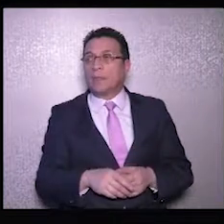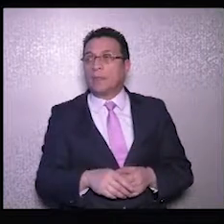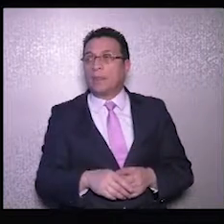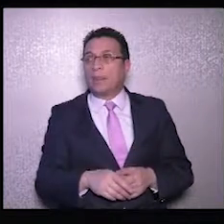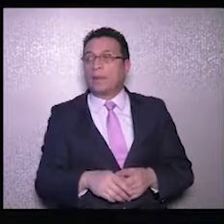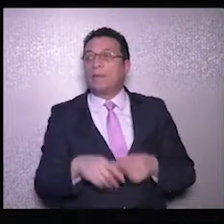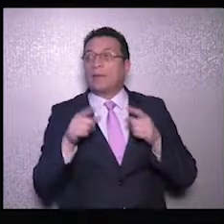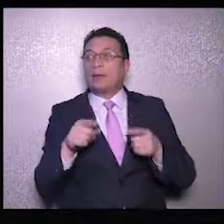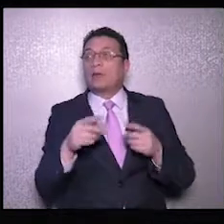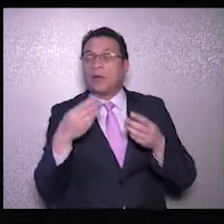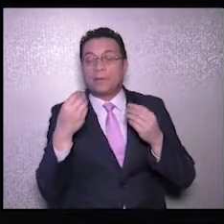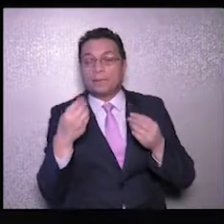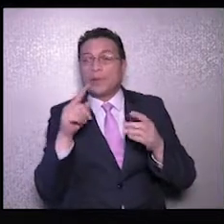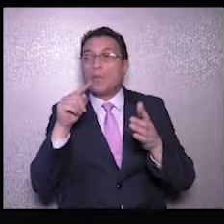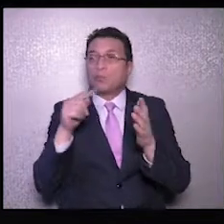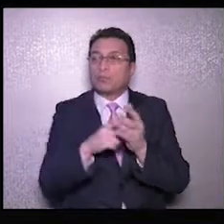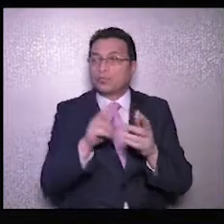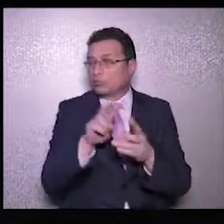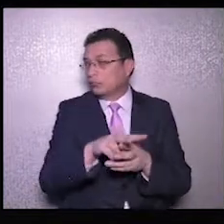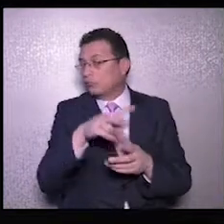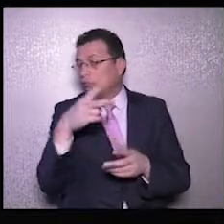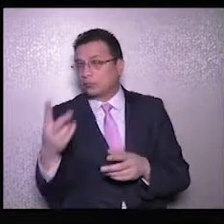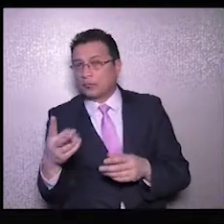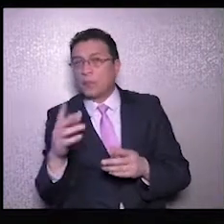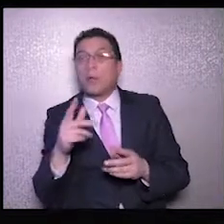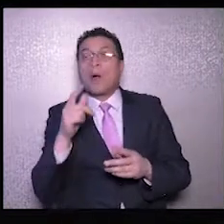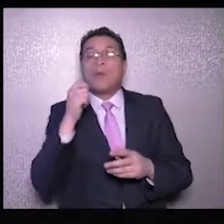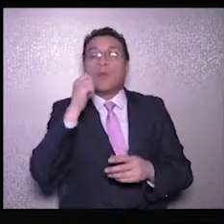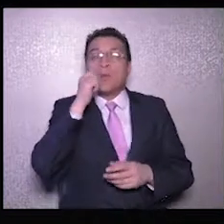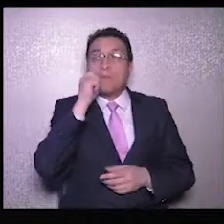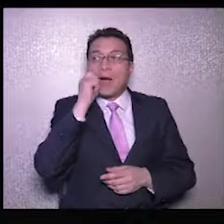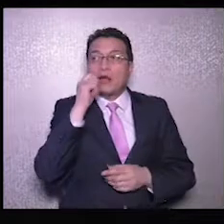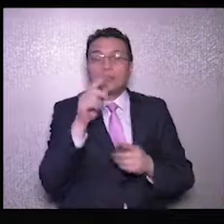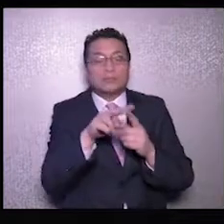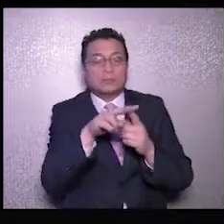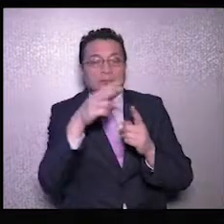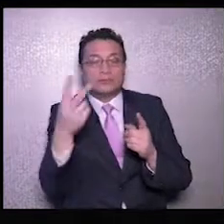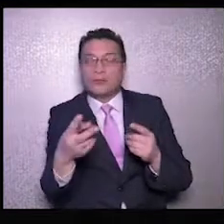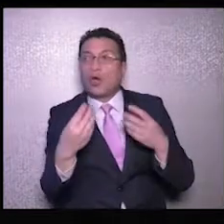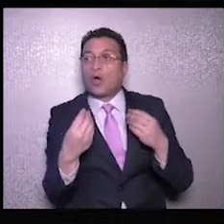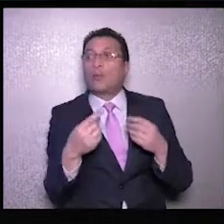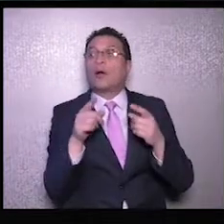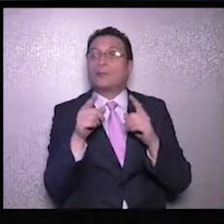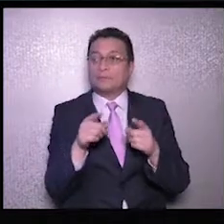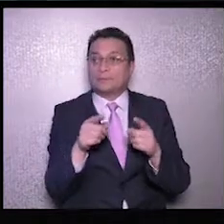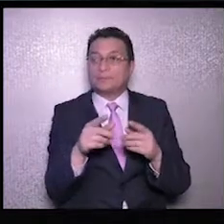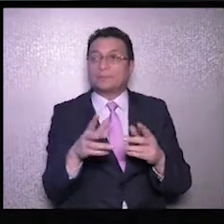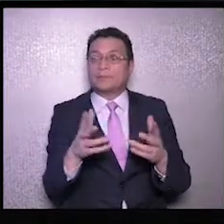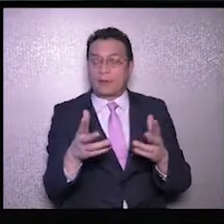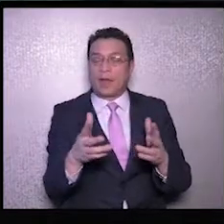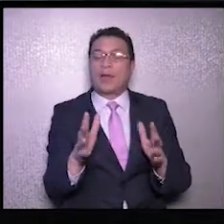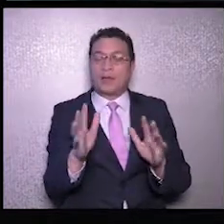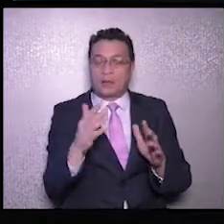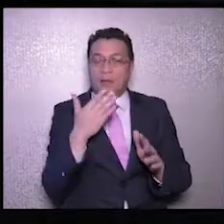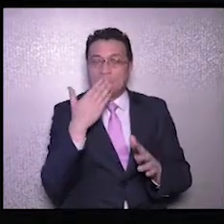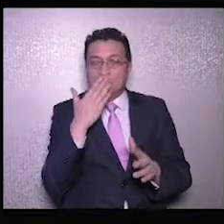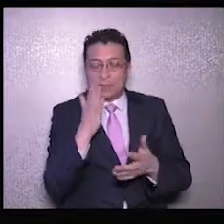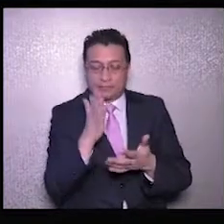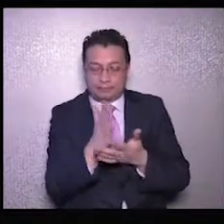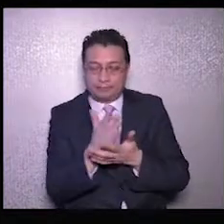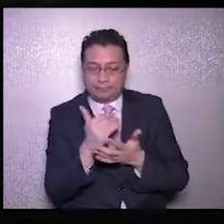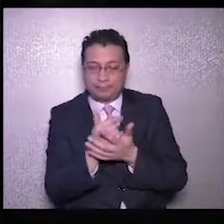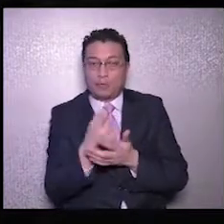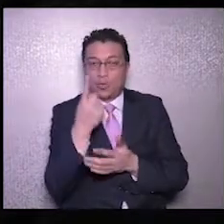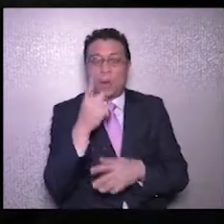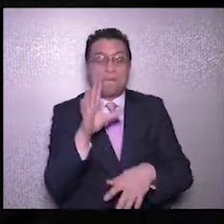punto es cómo pasamos de eso a una imagen de un humano. Y nuevamente, ahí viene la gracia, la astucia de que